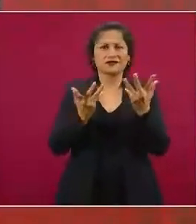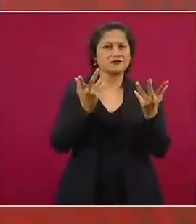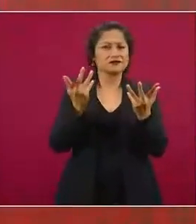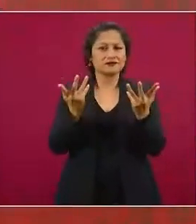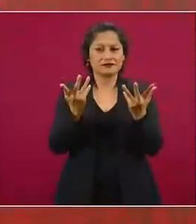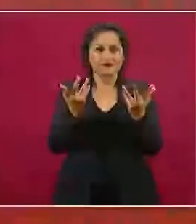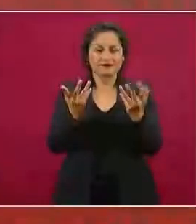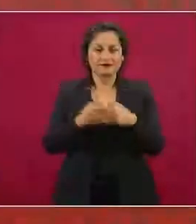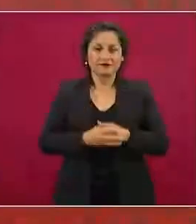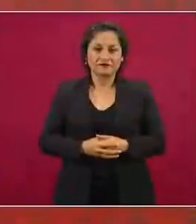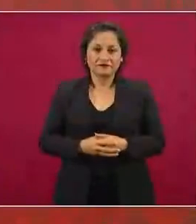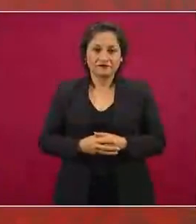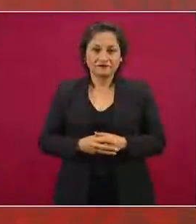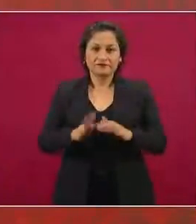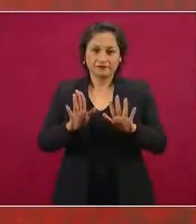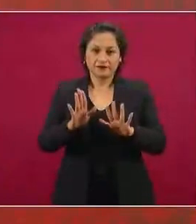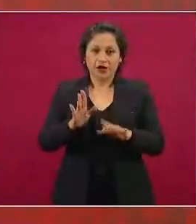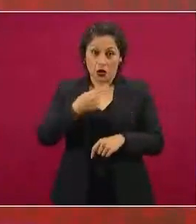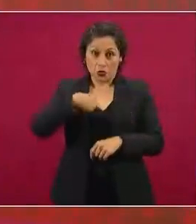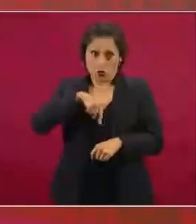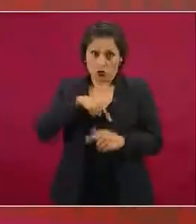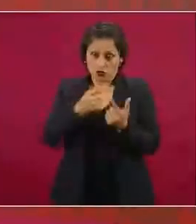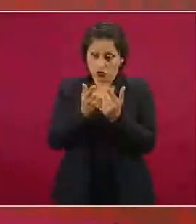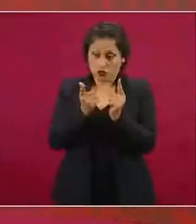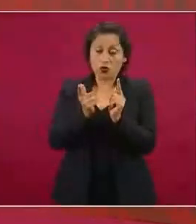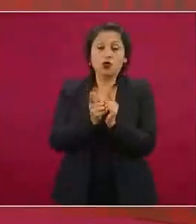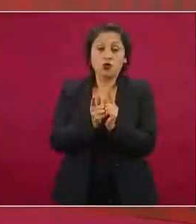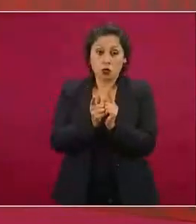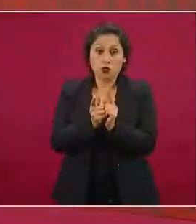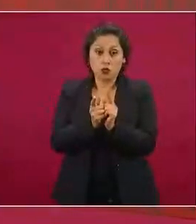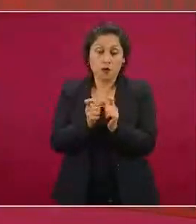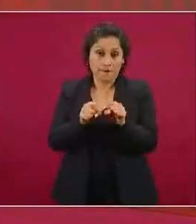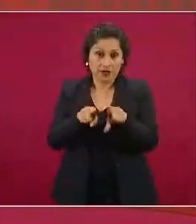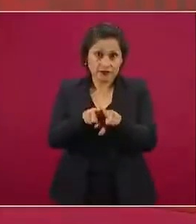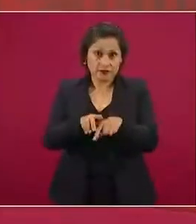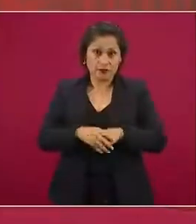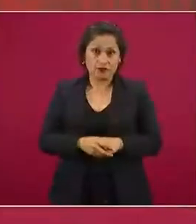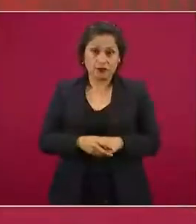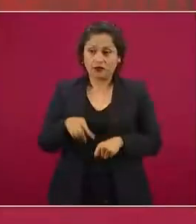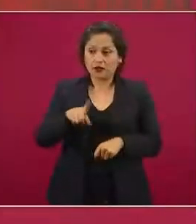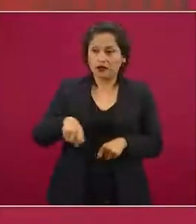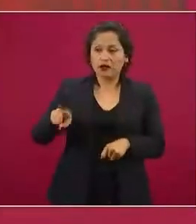me refiero de nuestro movimiento, que llegan a titubear,